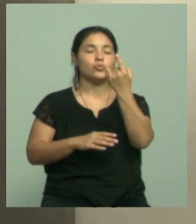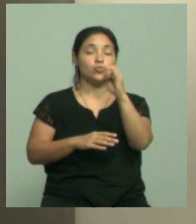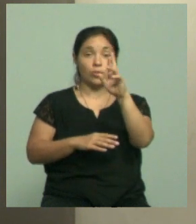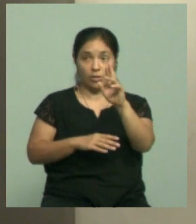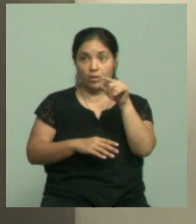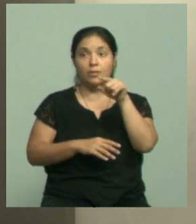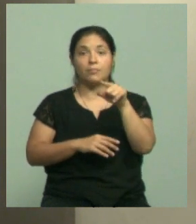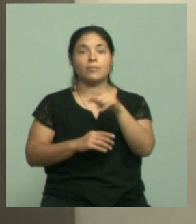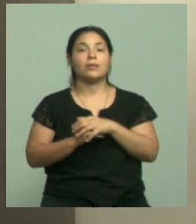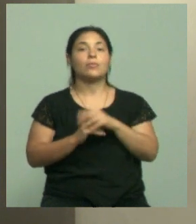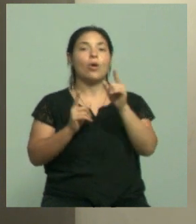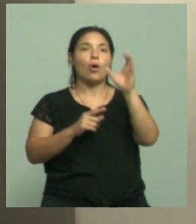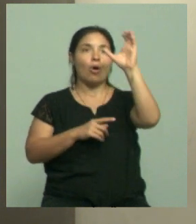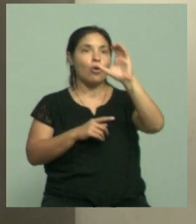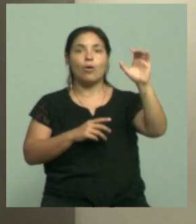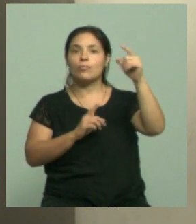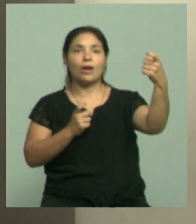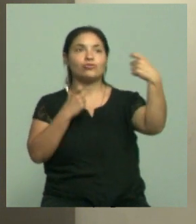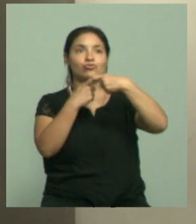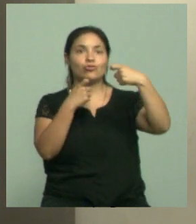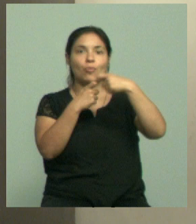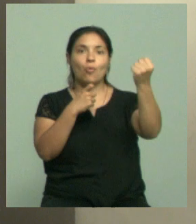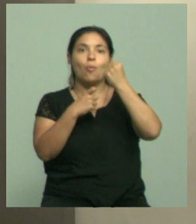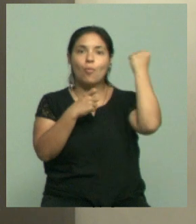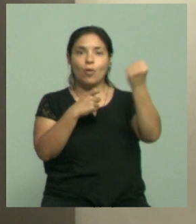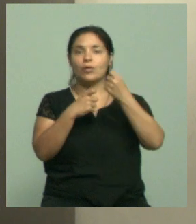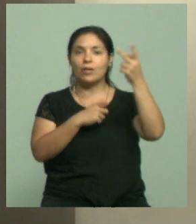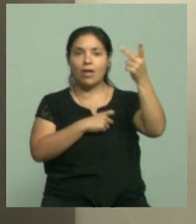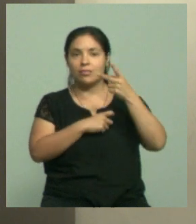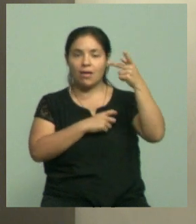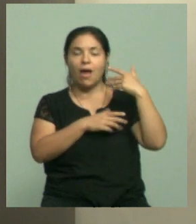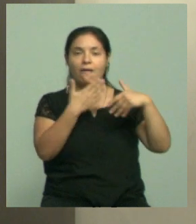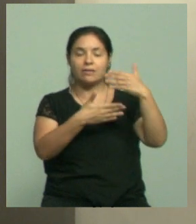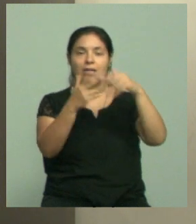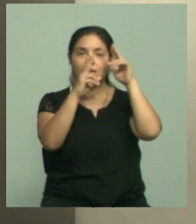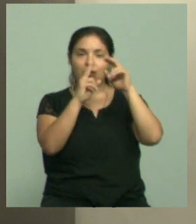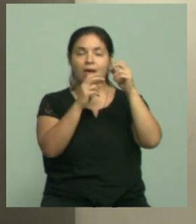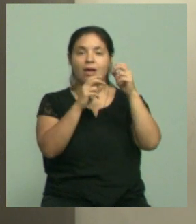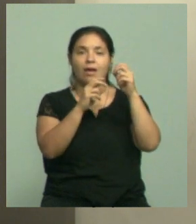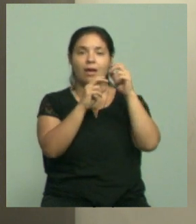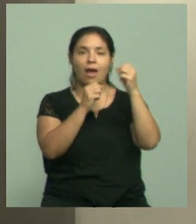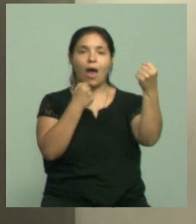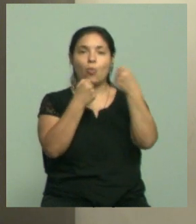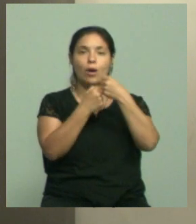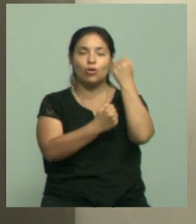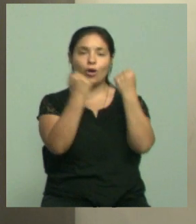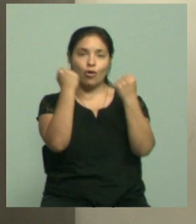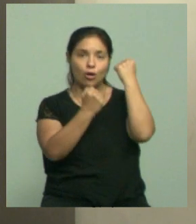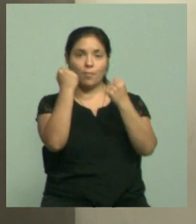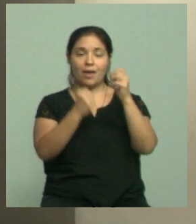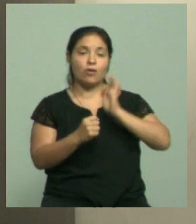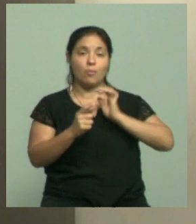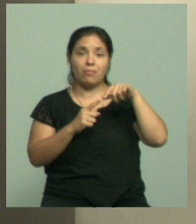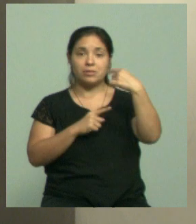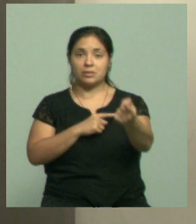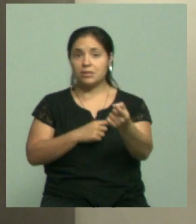socio estratégico o importante con el cual avanzar negociaciones, diferentes acuerdos económicos de cara a este año y el año que viene,